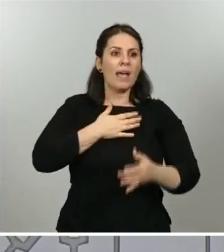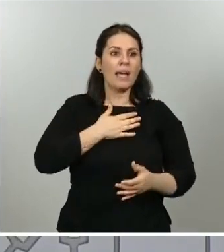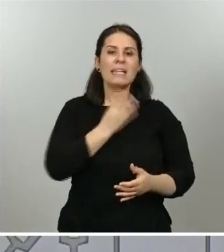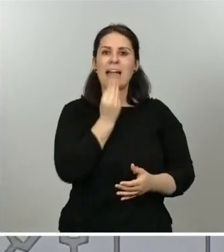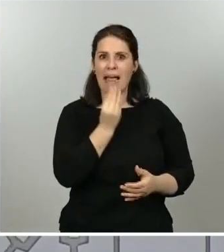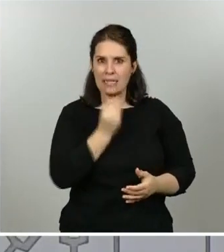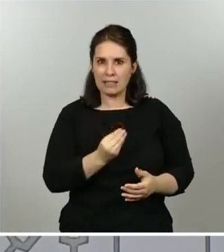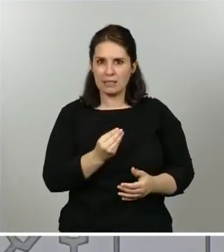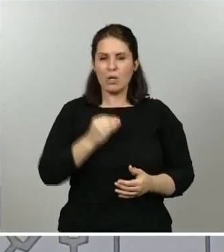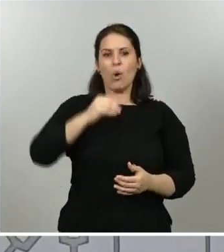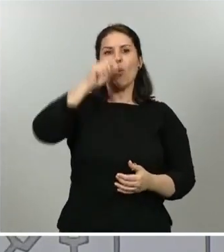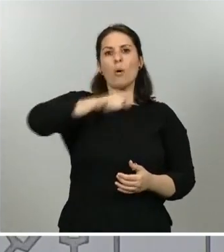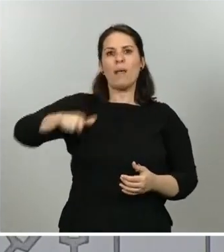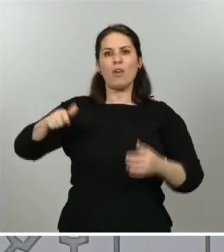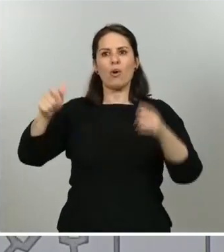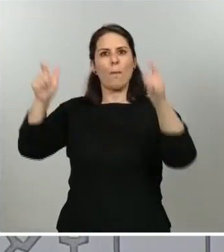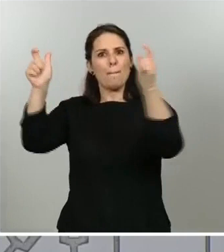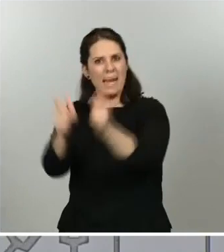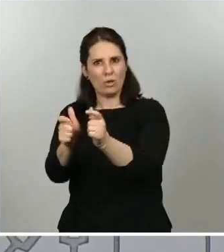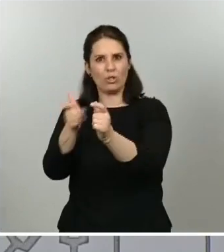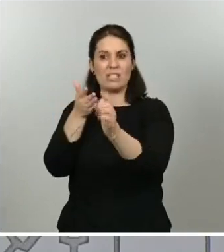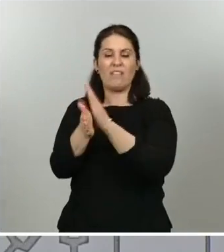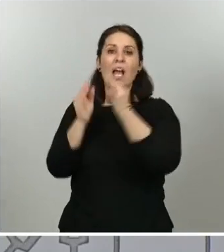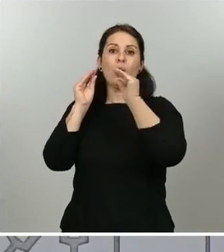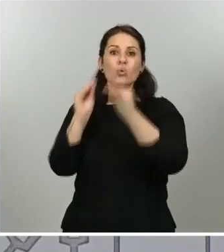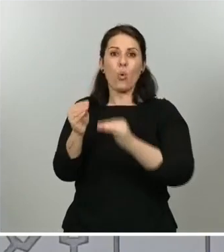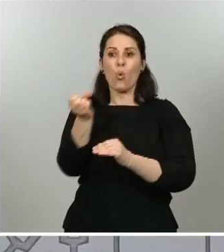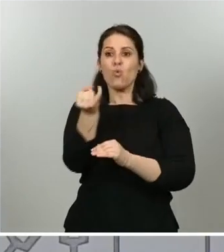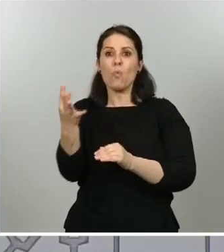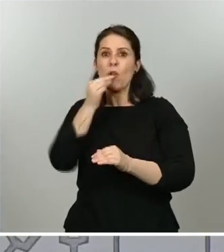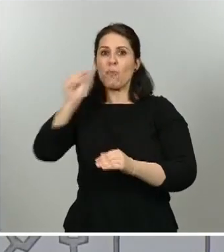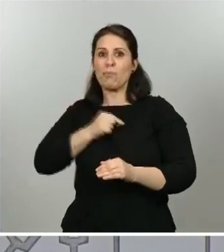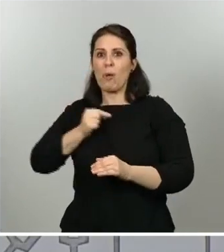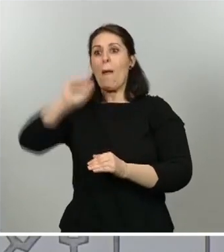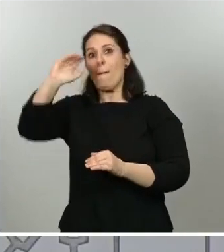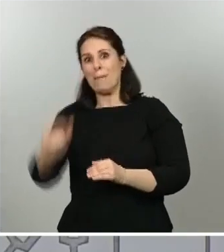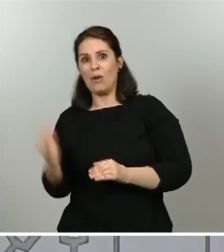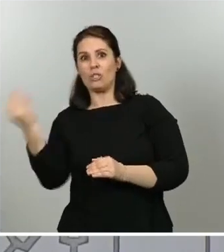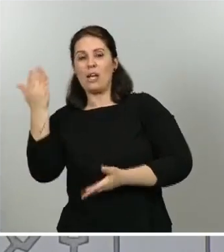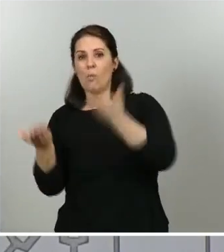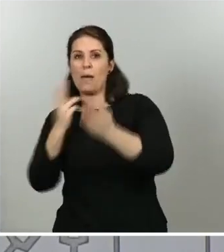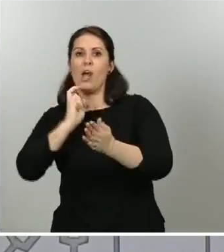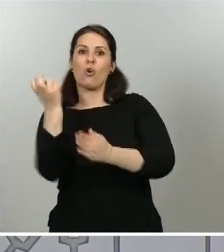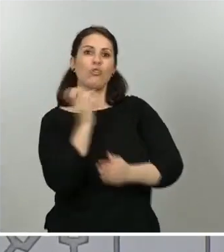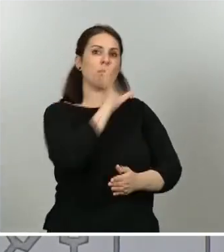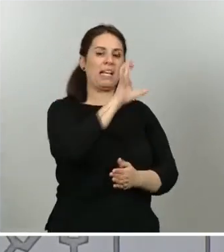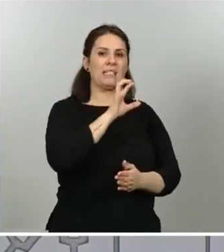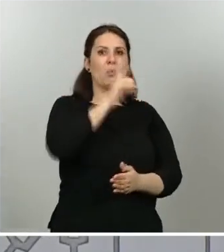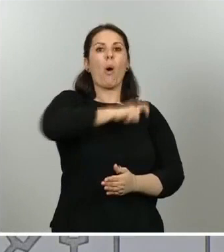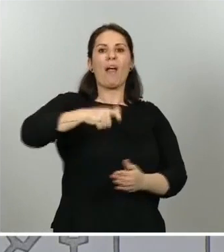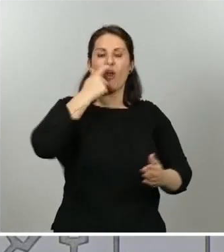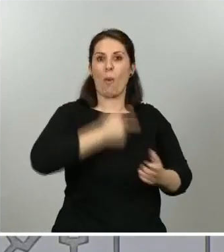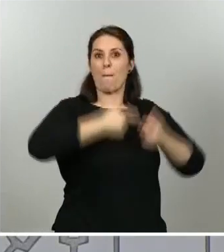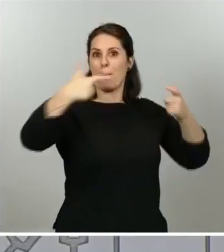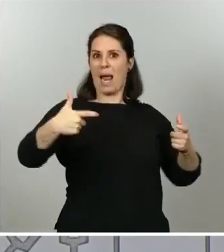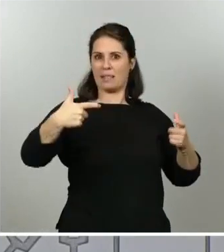el número de casos brutos tiene que ser menor que el del resto de los países con mayor población, pero sí que es cierto que las incidencias